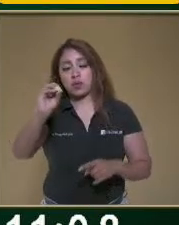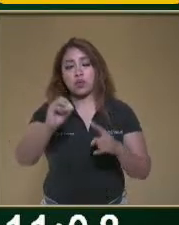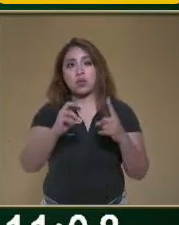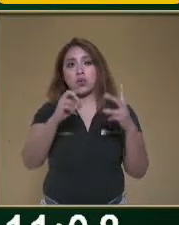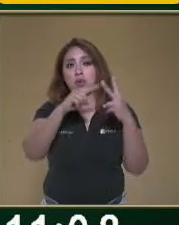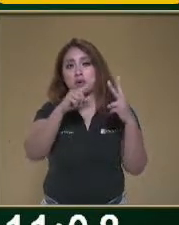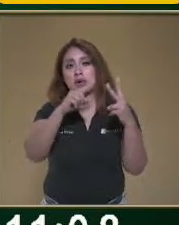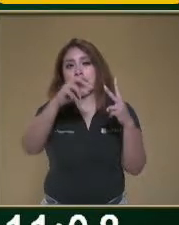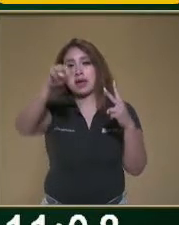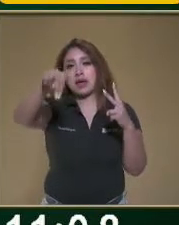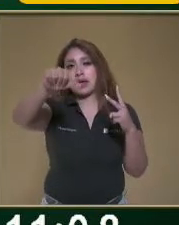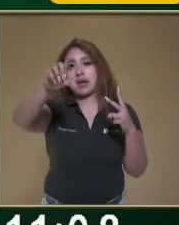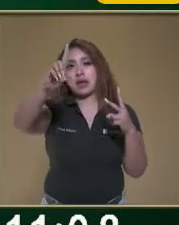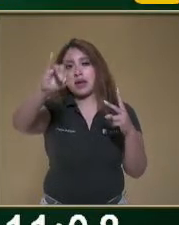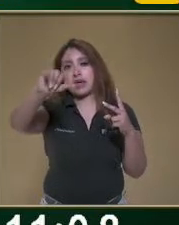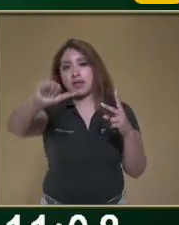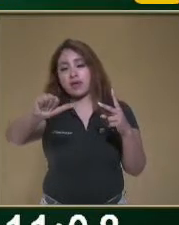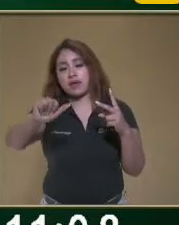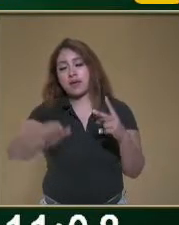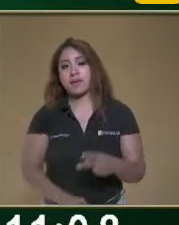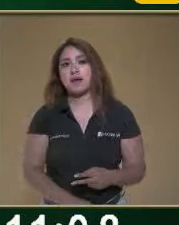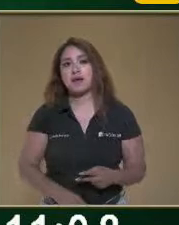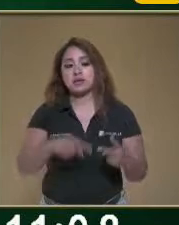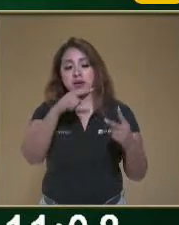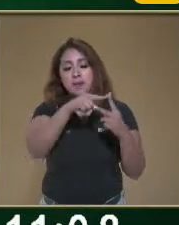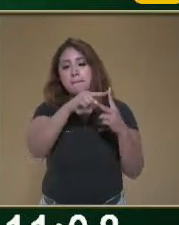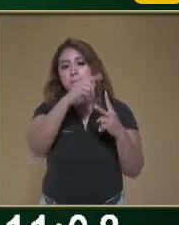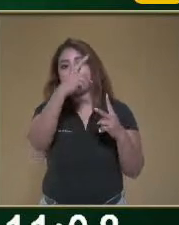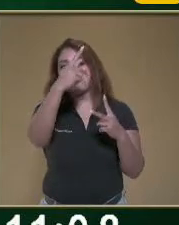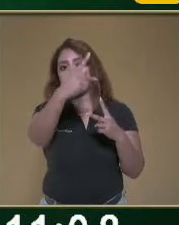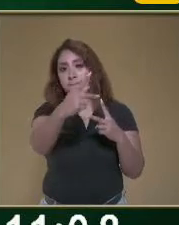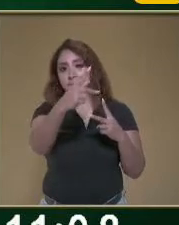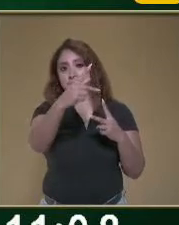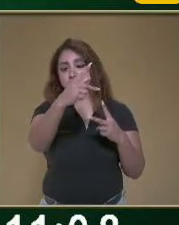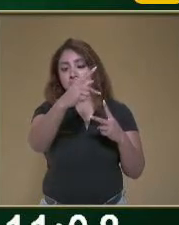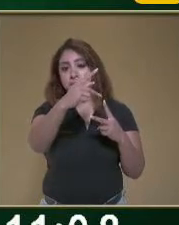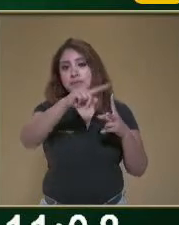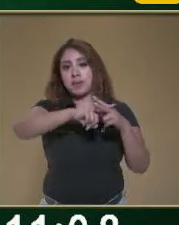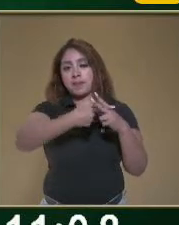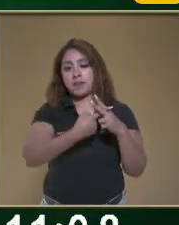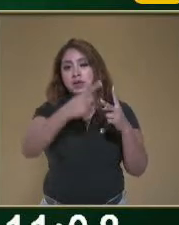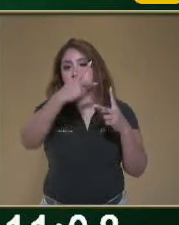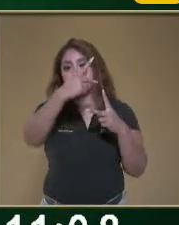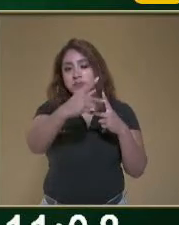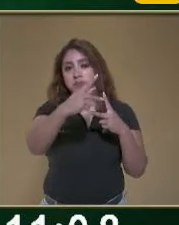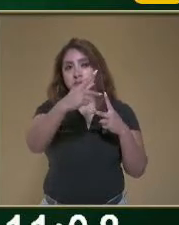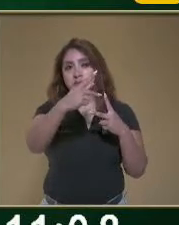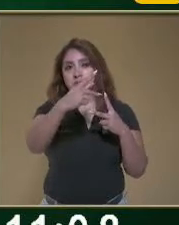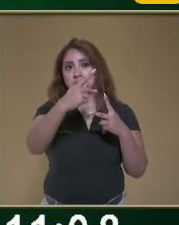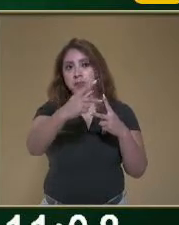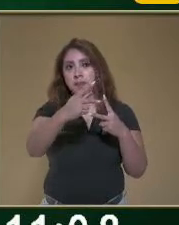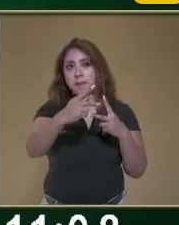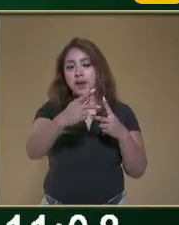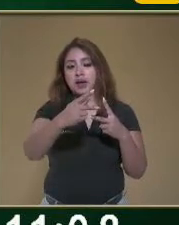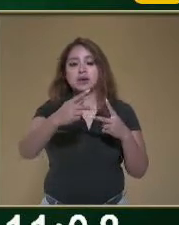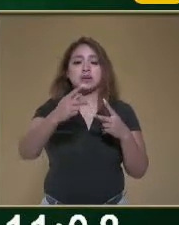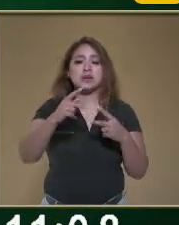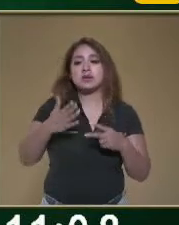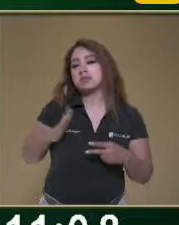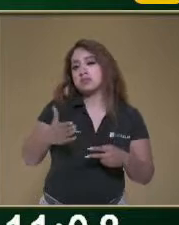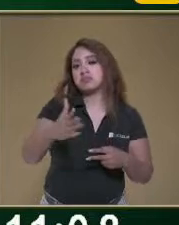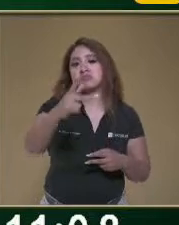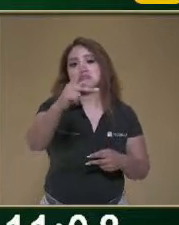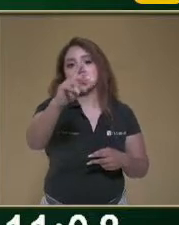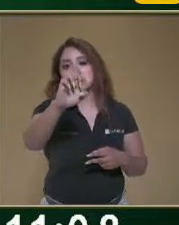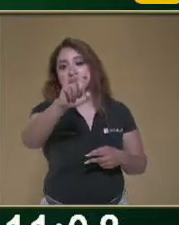llama Nadia. Pedro empieza con la letra P, P de pez. ¿Otra palabra con